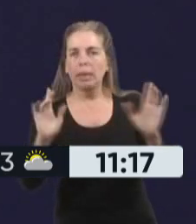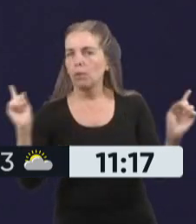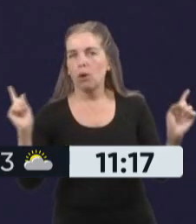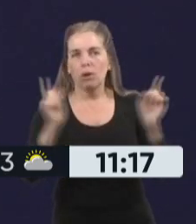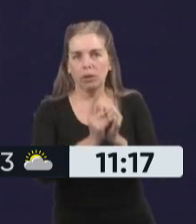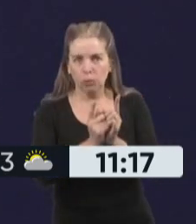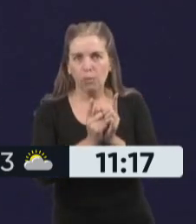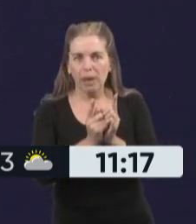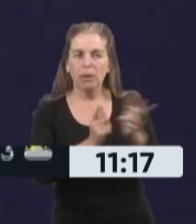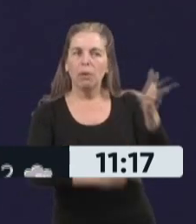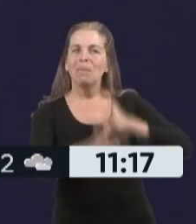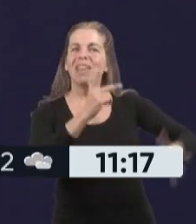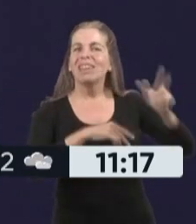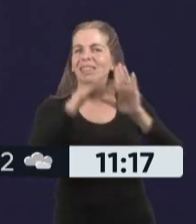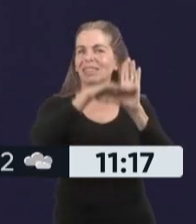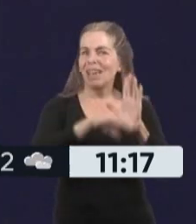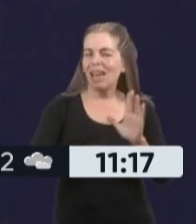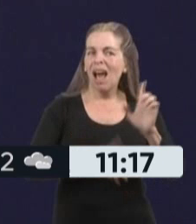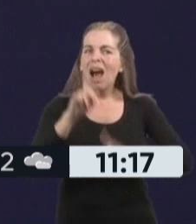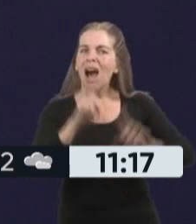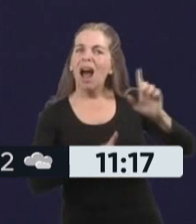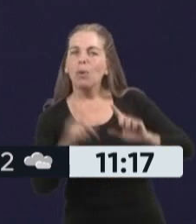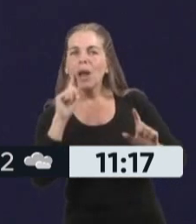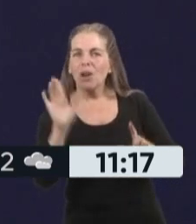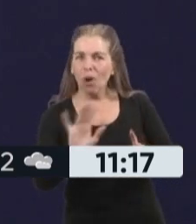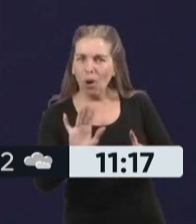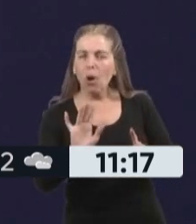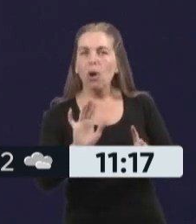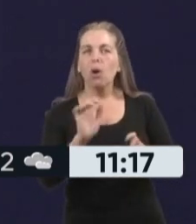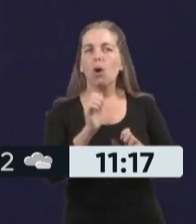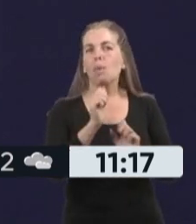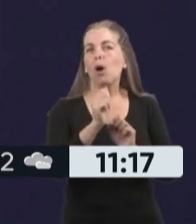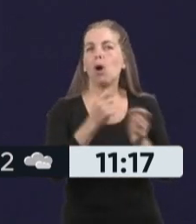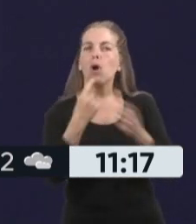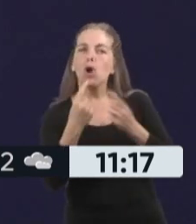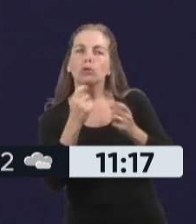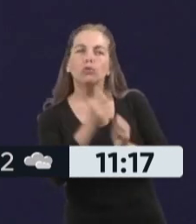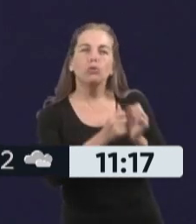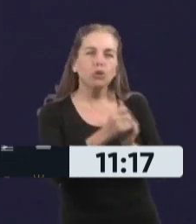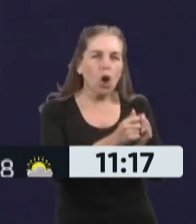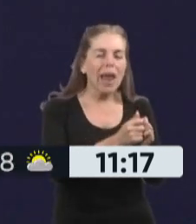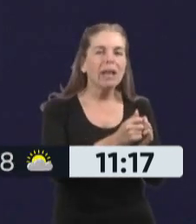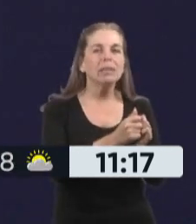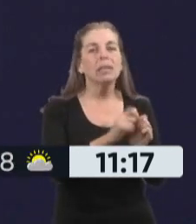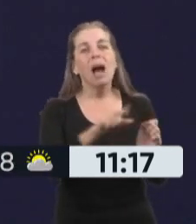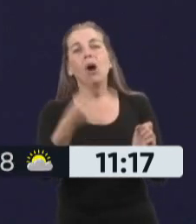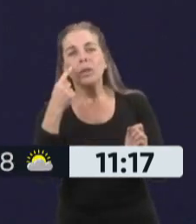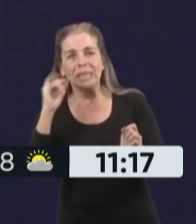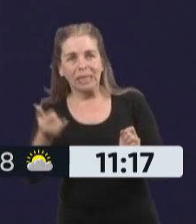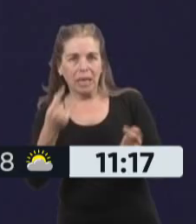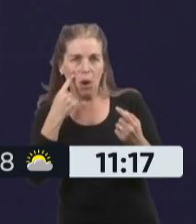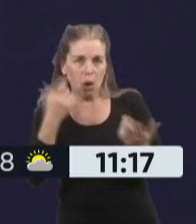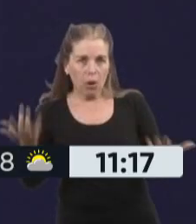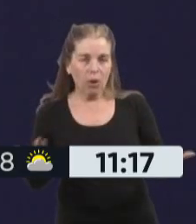por ahí de lo que me nombraste. Alguna que me nombraste no la conozco en detalle, y otras sí. Pero lo cierto es que